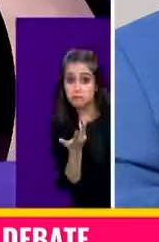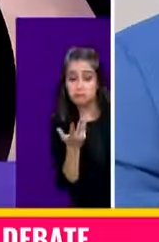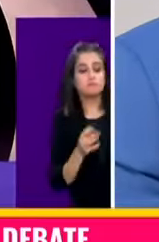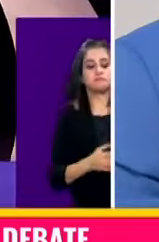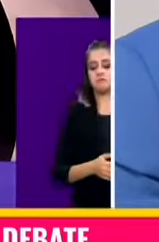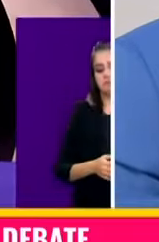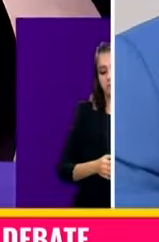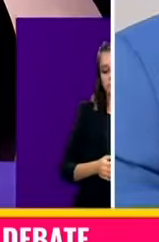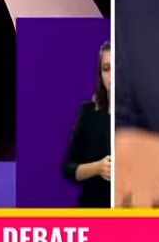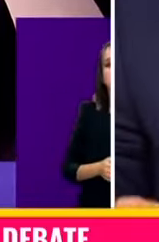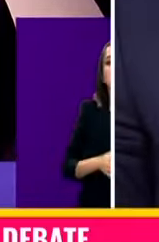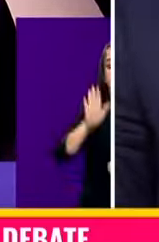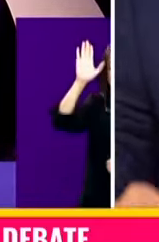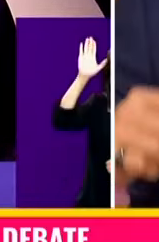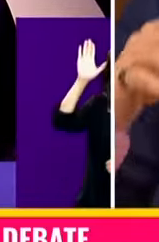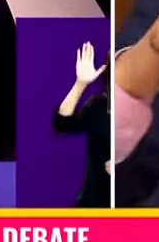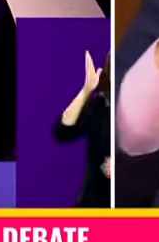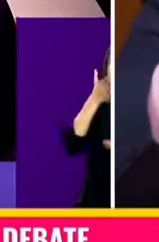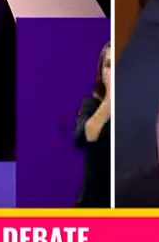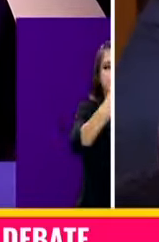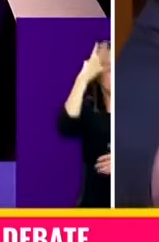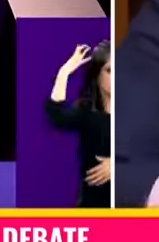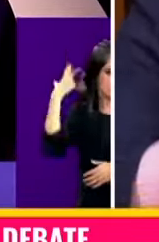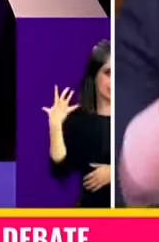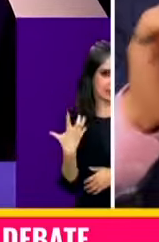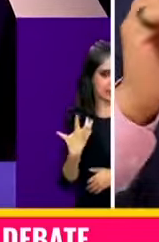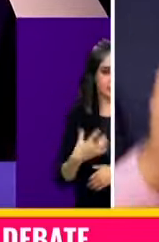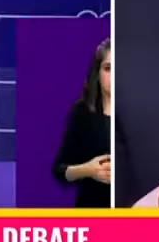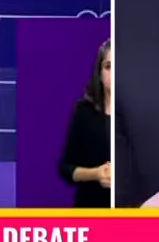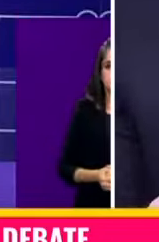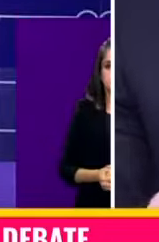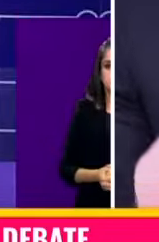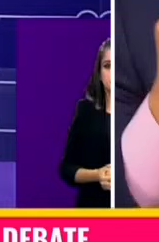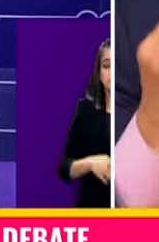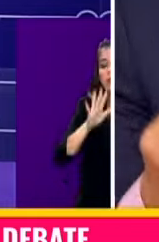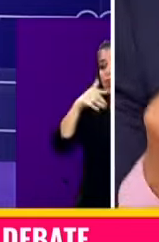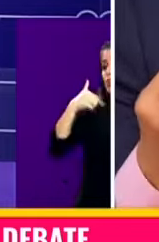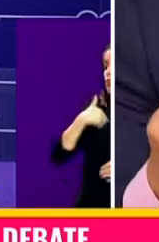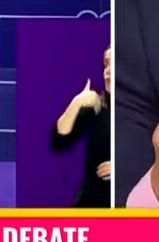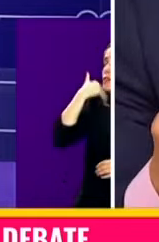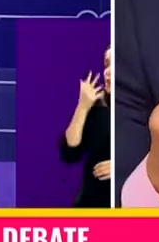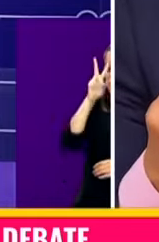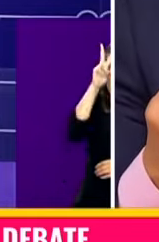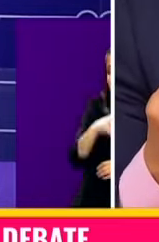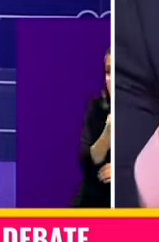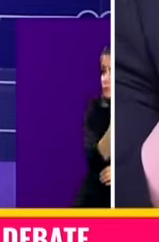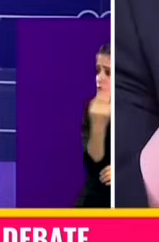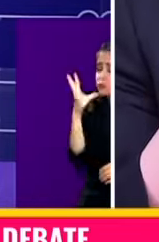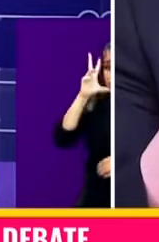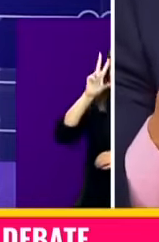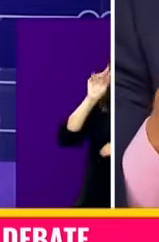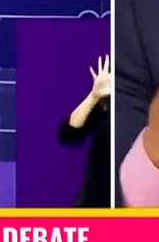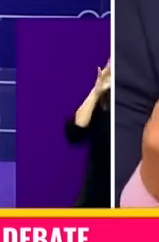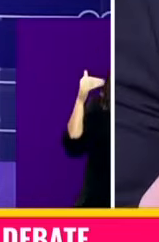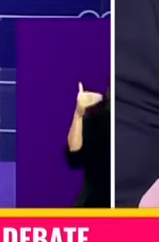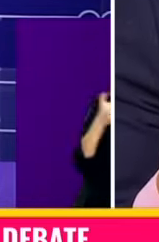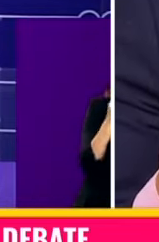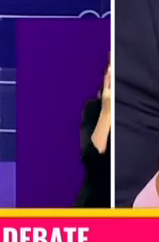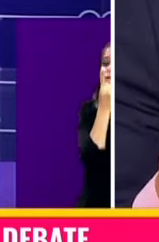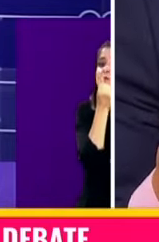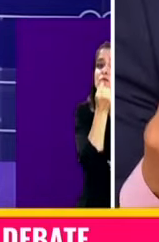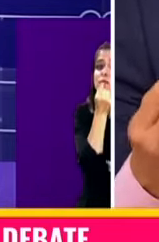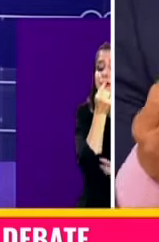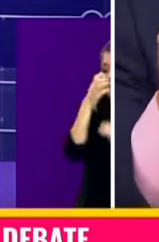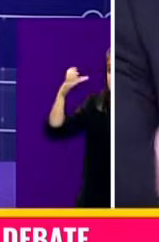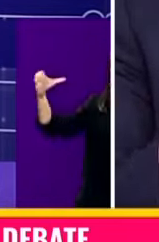patrullas, las inmobiliarias van a cambiar, vamos a tener más edificios y va a haber mucha agua. Ok, perfecto. ¿Eso lo están diciendo como carta a Santa